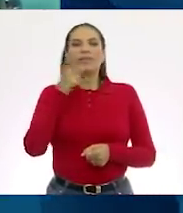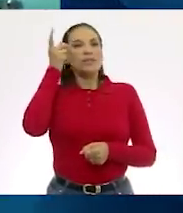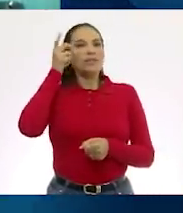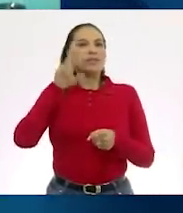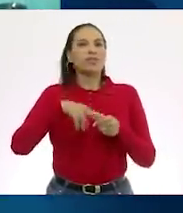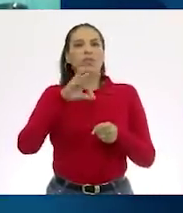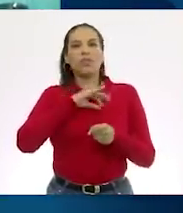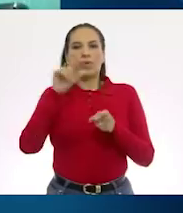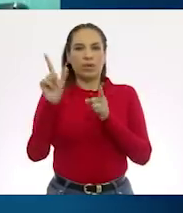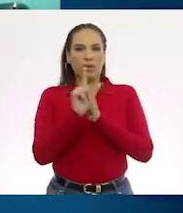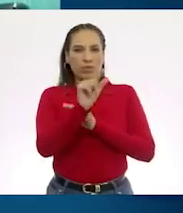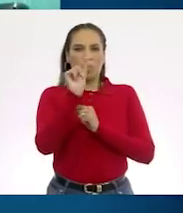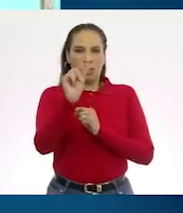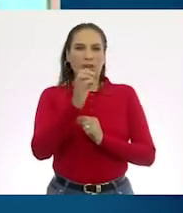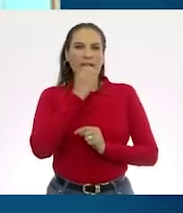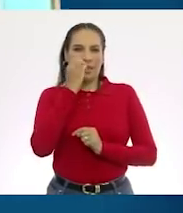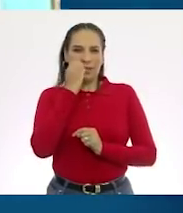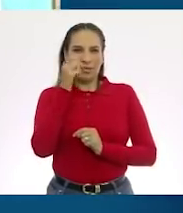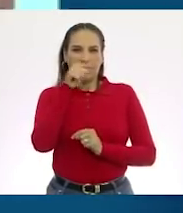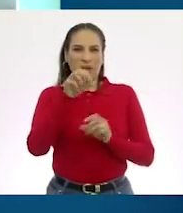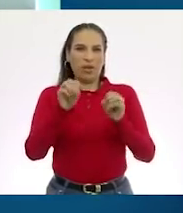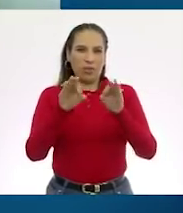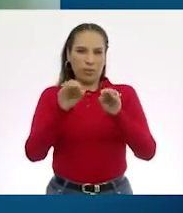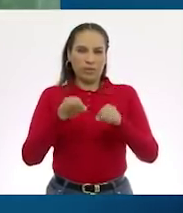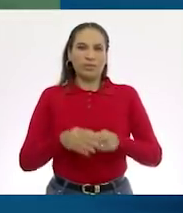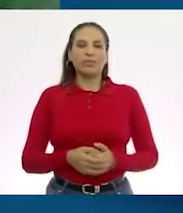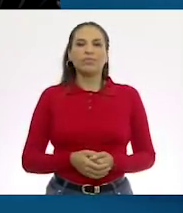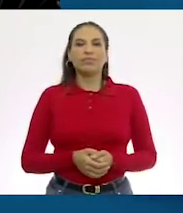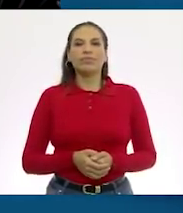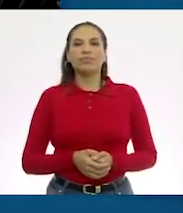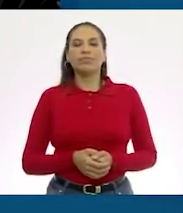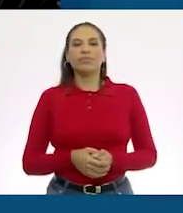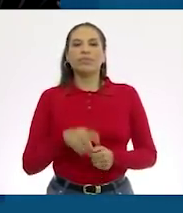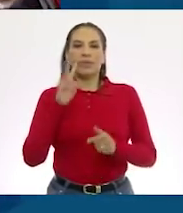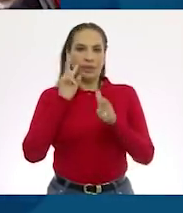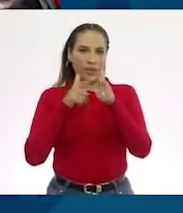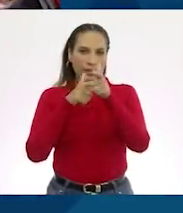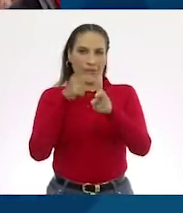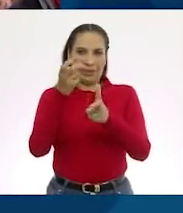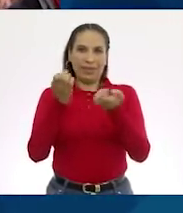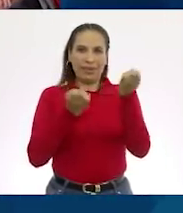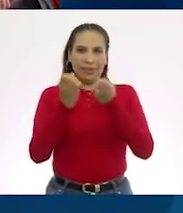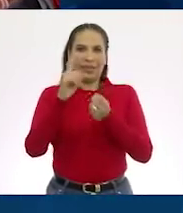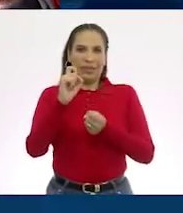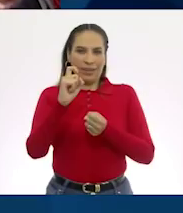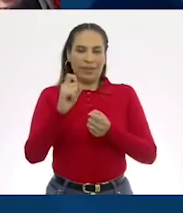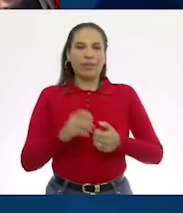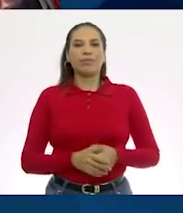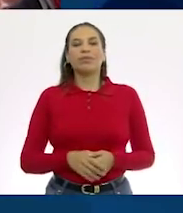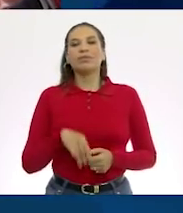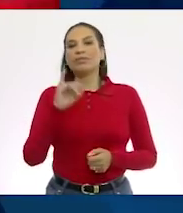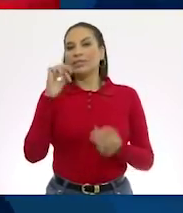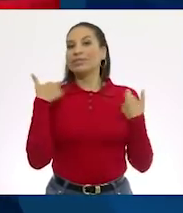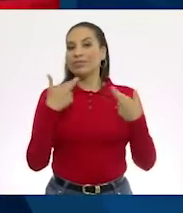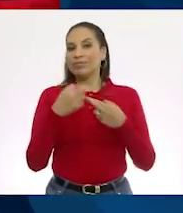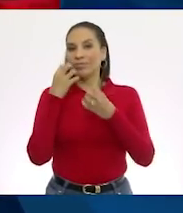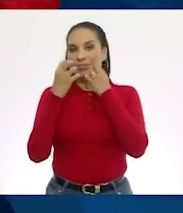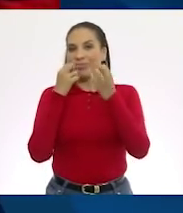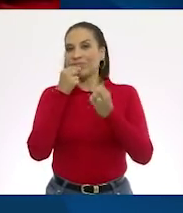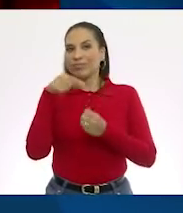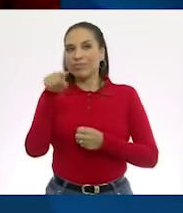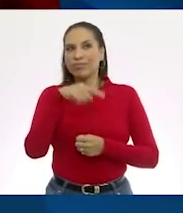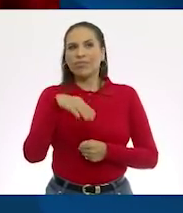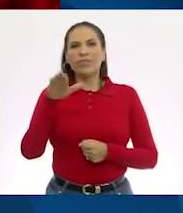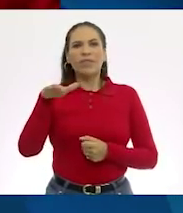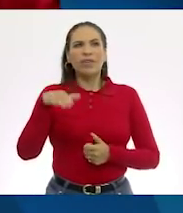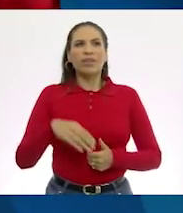que si puede ir un momentito a la oficina. Sigan estudiando el ciclo del agua. Ahí vengo. ¡Sí, profesor!